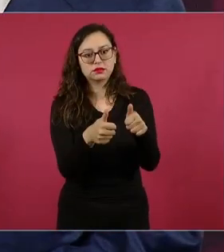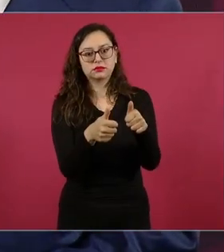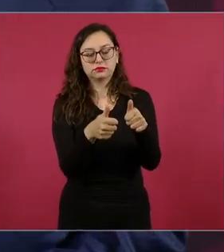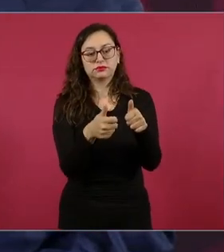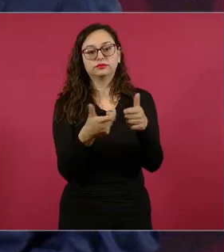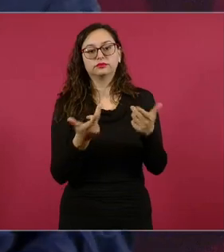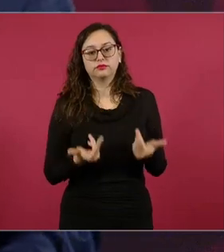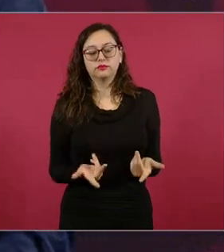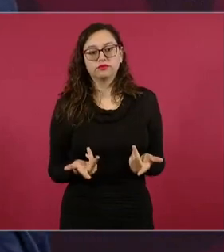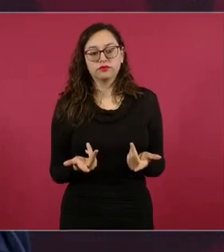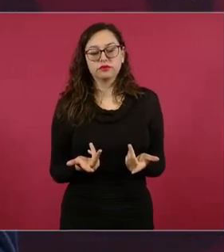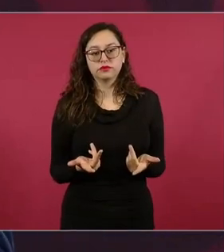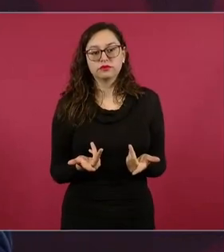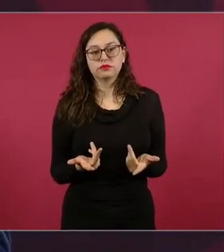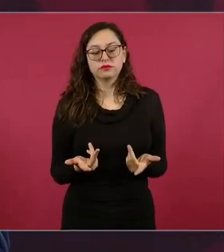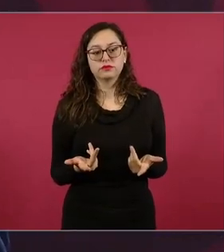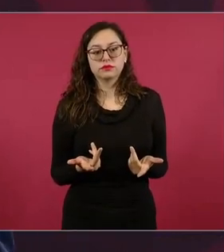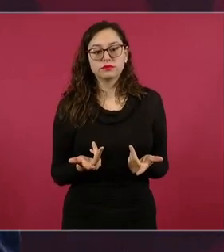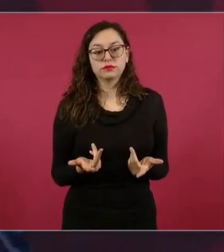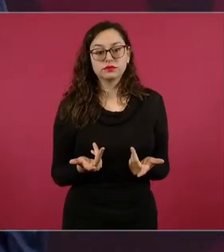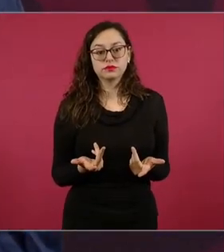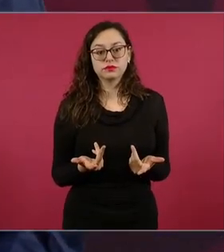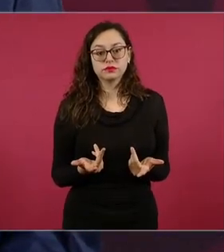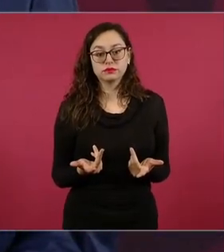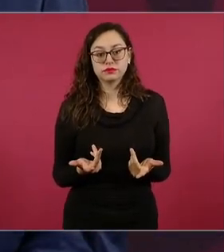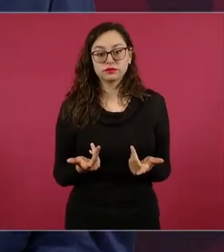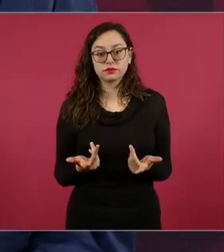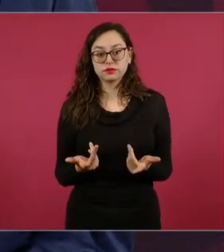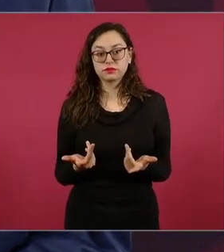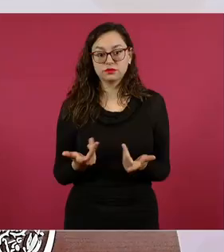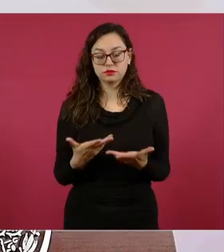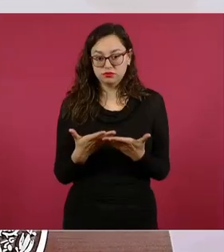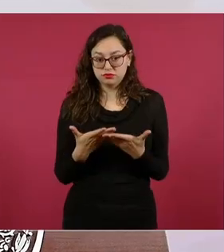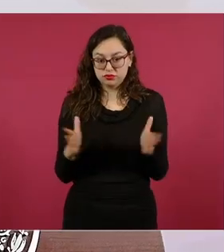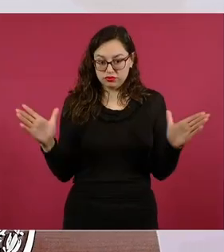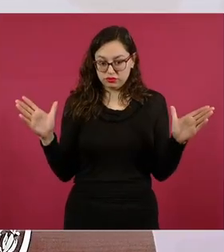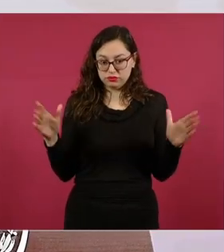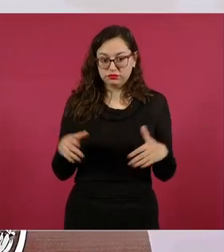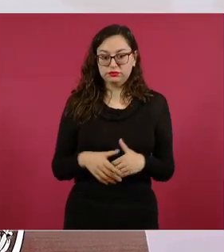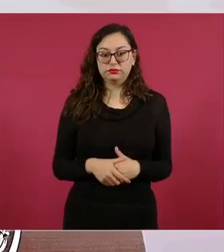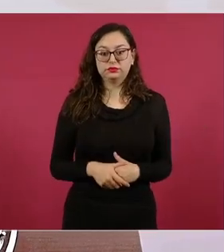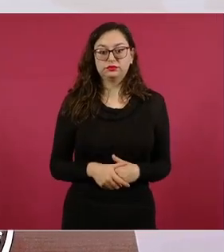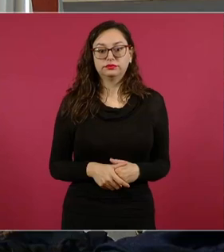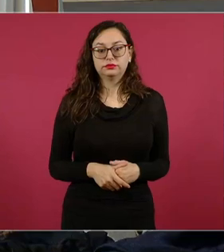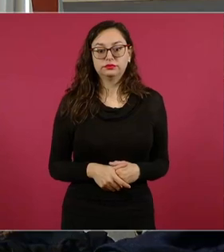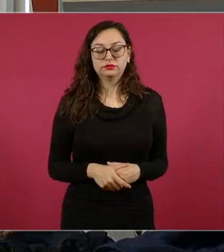así, abiertamente, forma pública. Presidente,